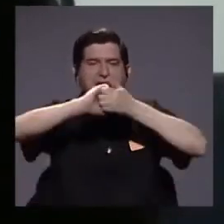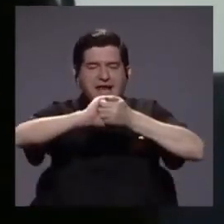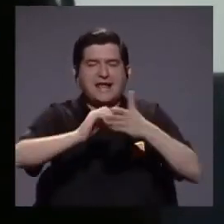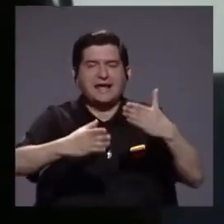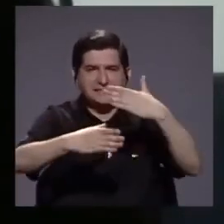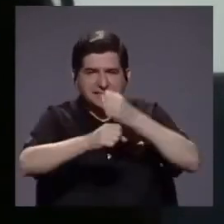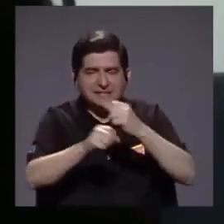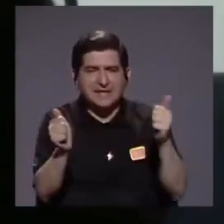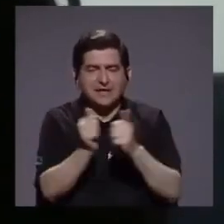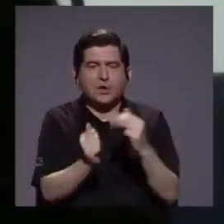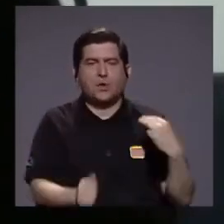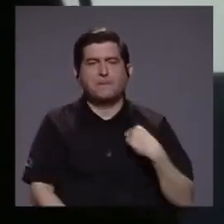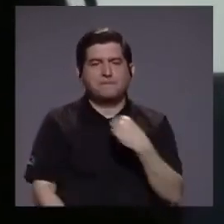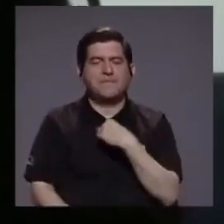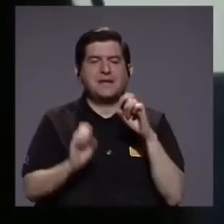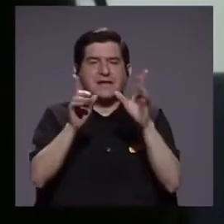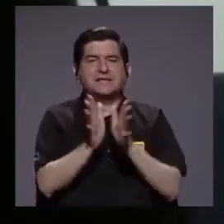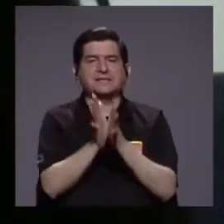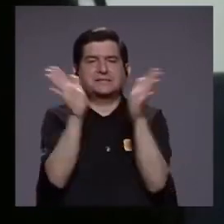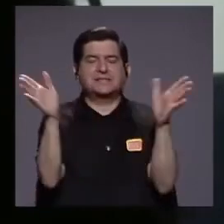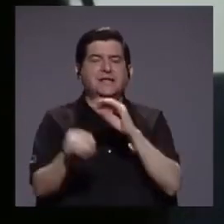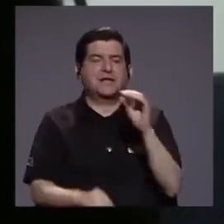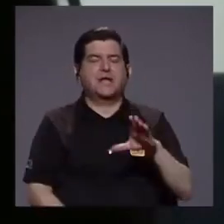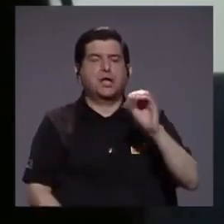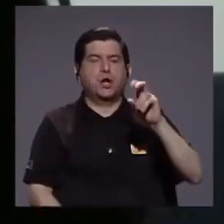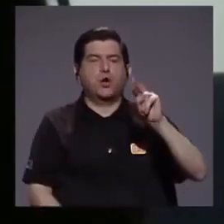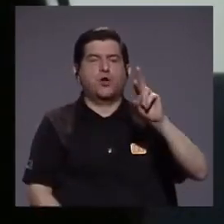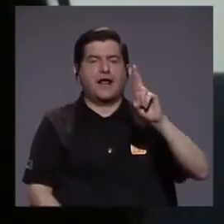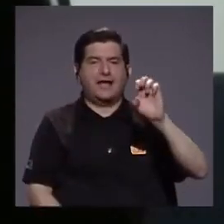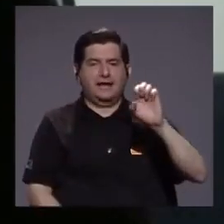han realizado con el Ministerio de Educación Pública y el CONARE?